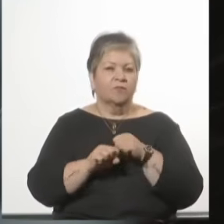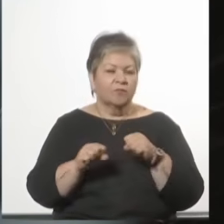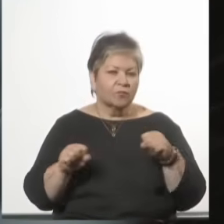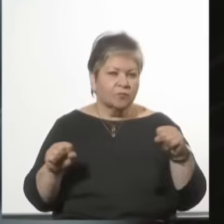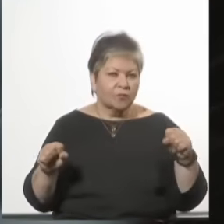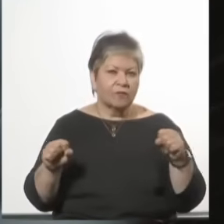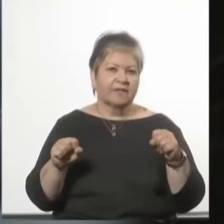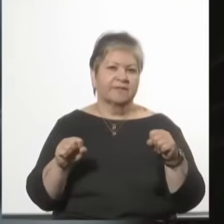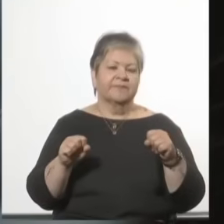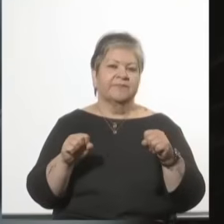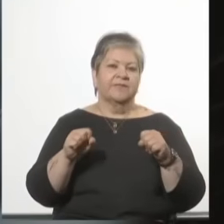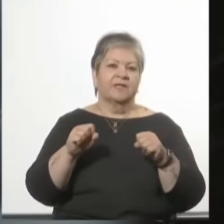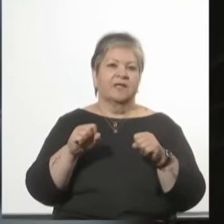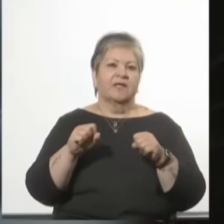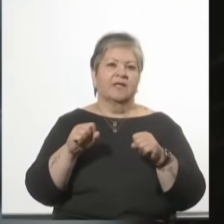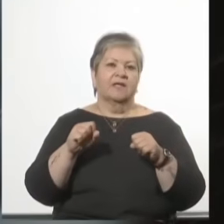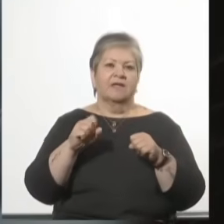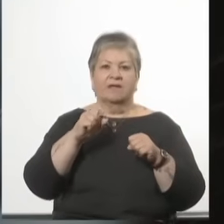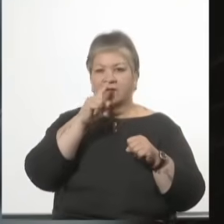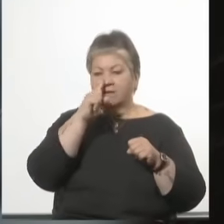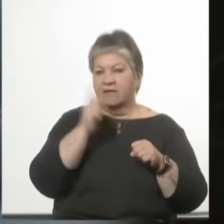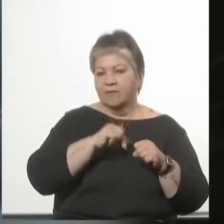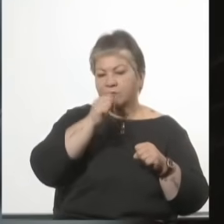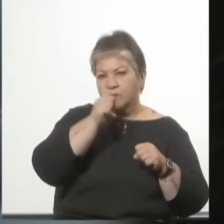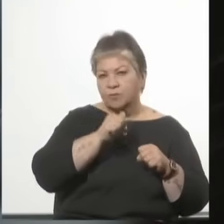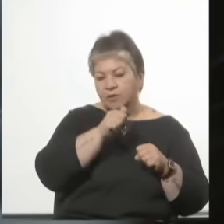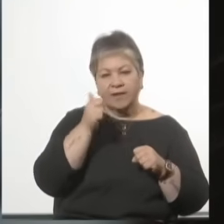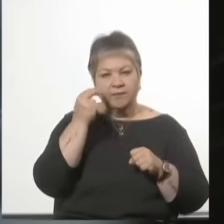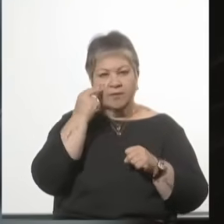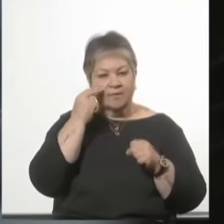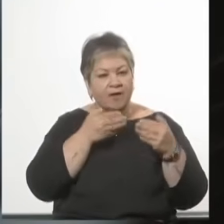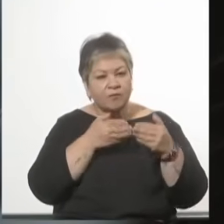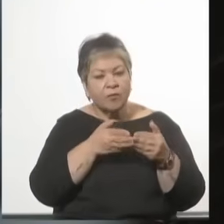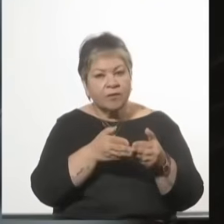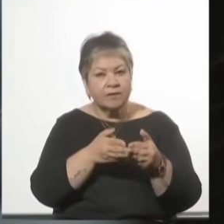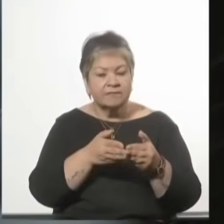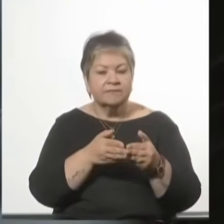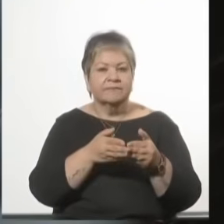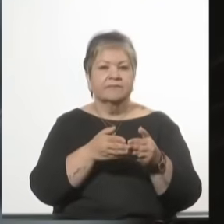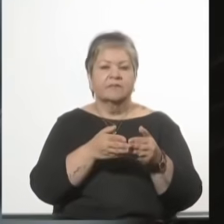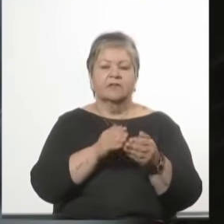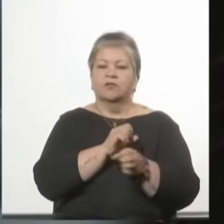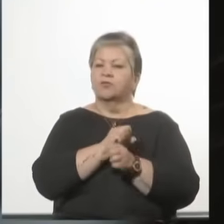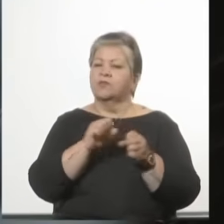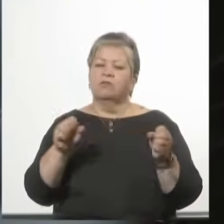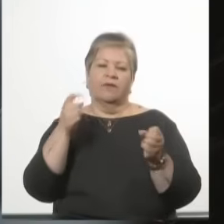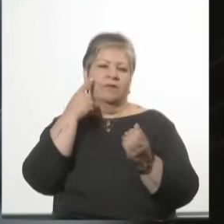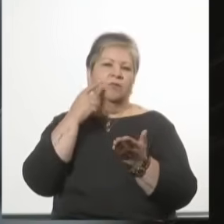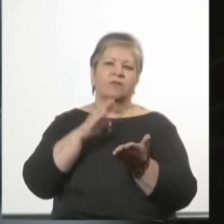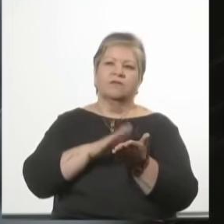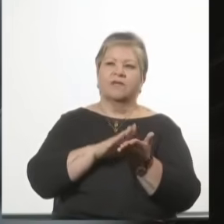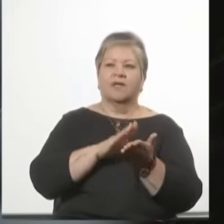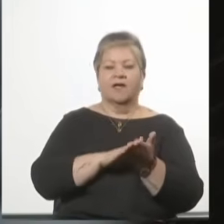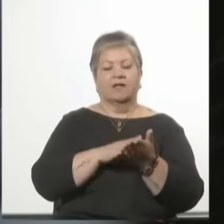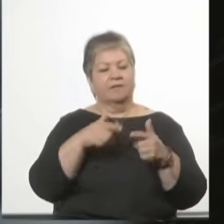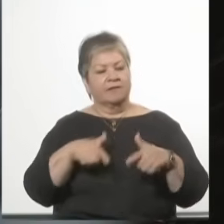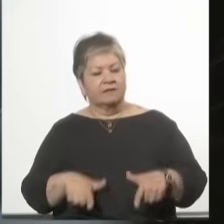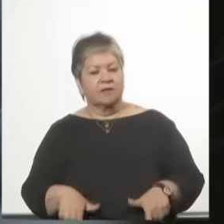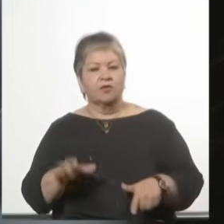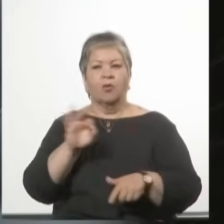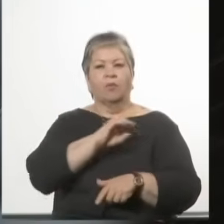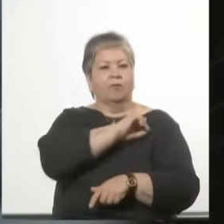satisfacer más pronto que tarde, no puede en manera alguna justificar que el Poder Ejecutivo o este Ministerio, ante